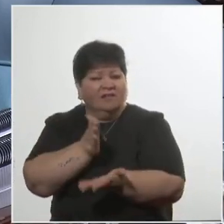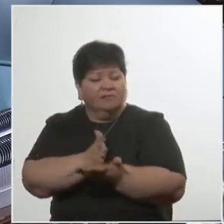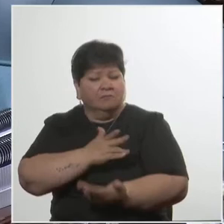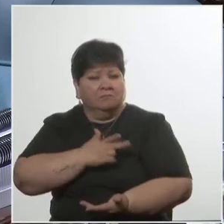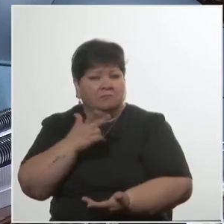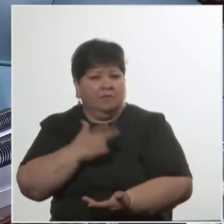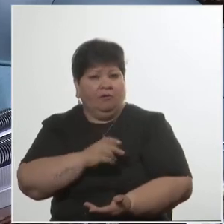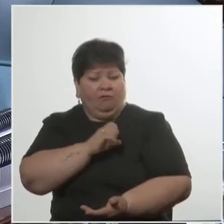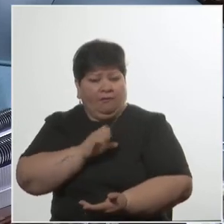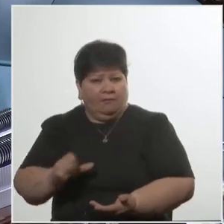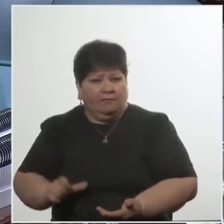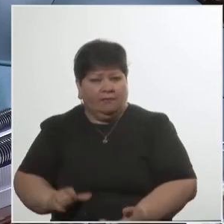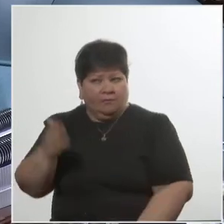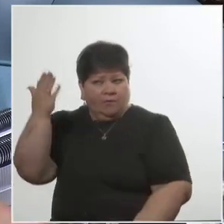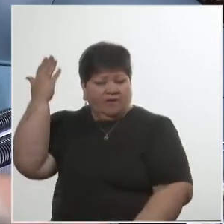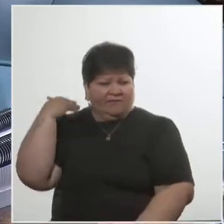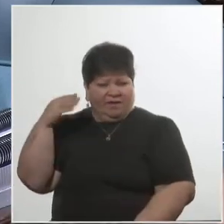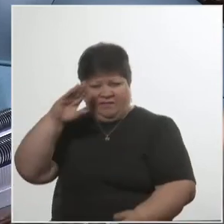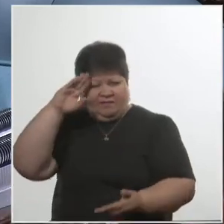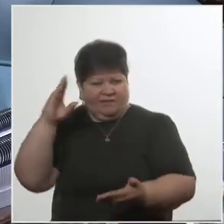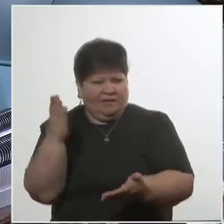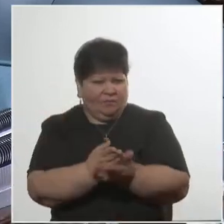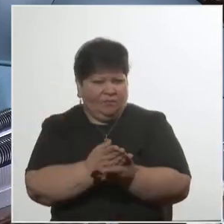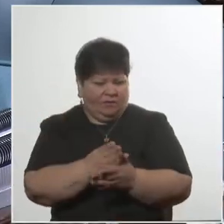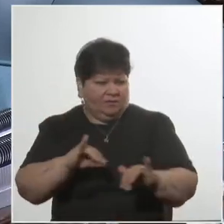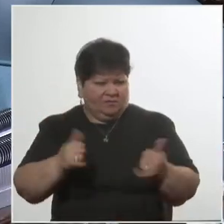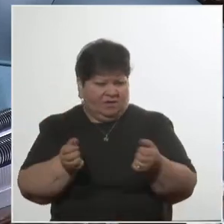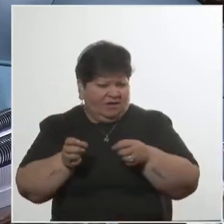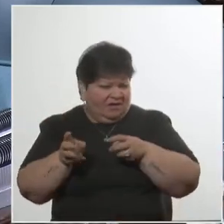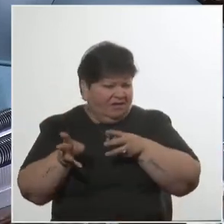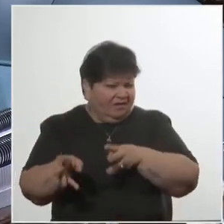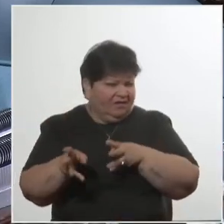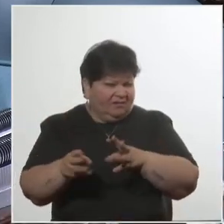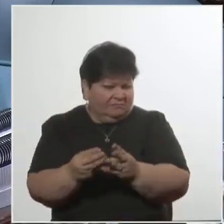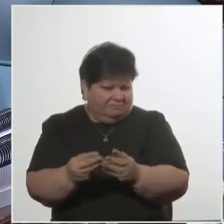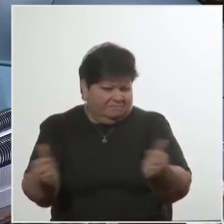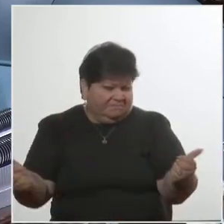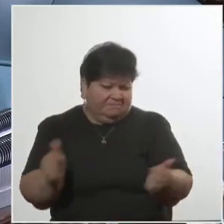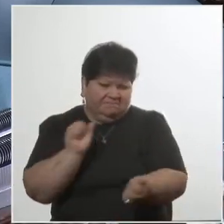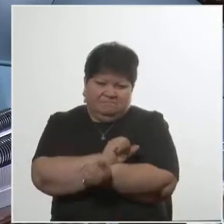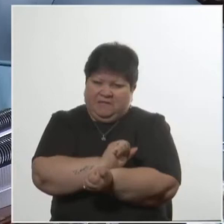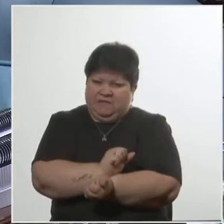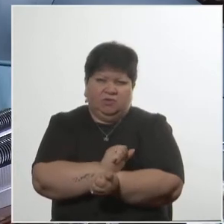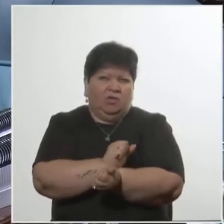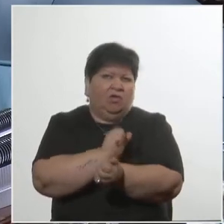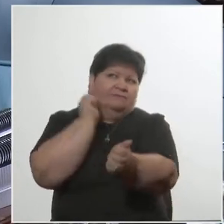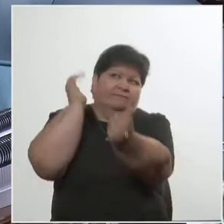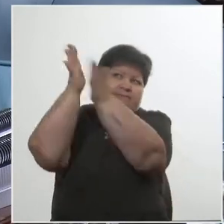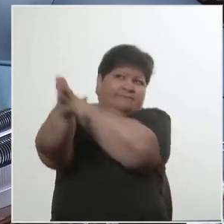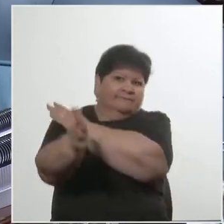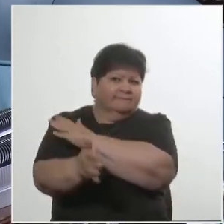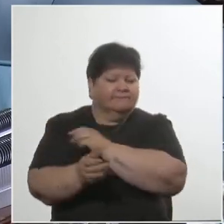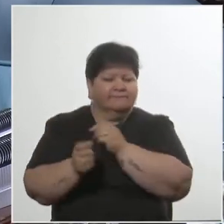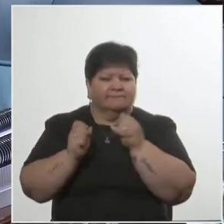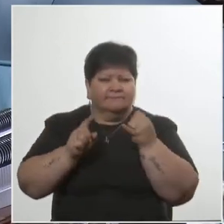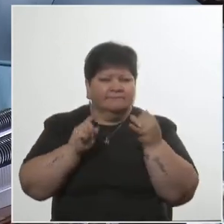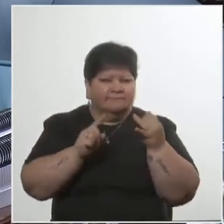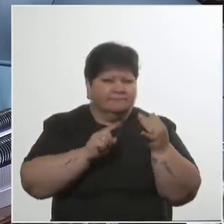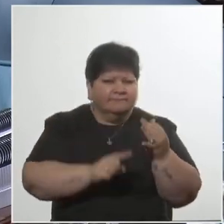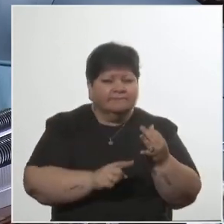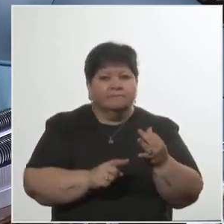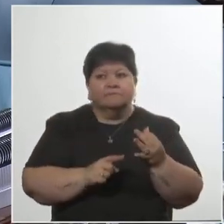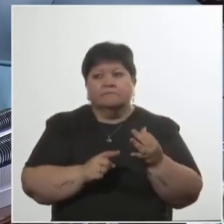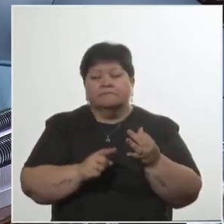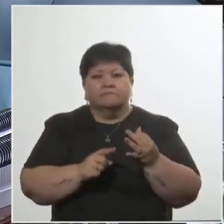cuando se instala La dictadura ya la guerrilla estaba desmantelada estaban presos exiliados todos los integrantes